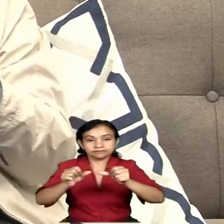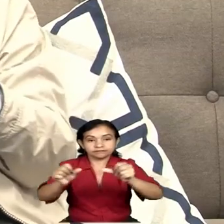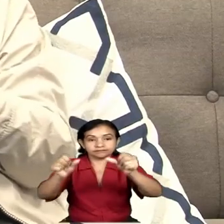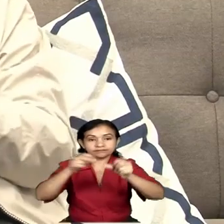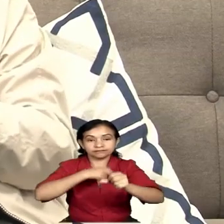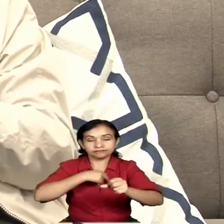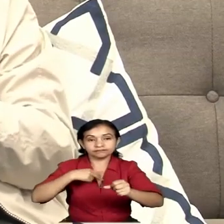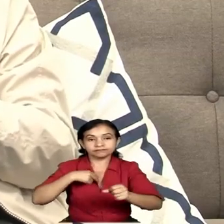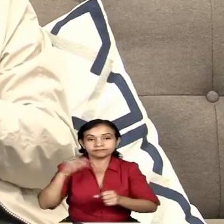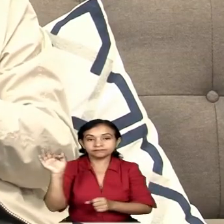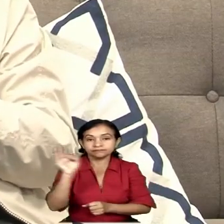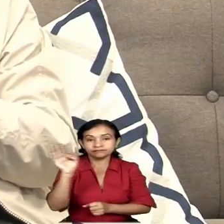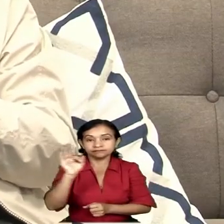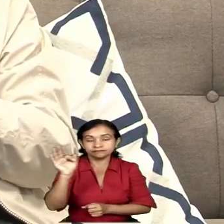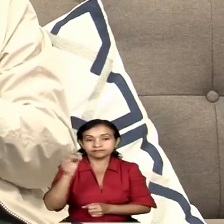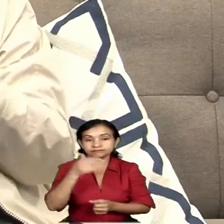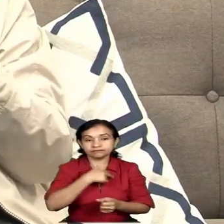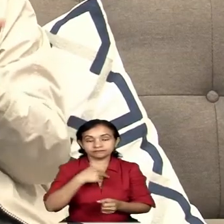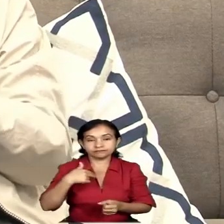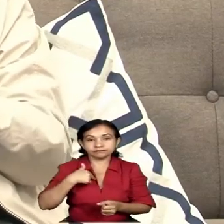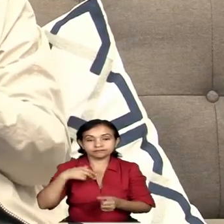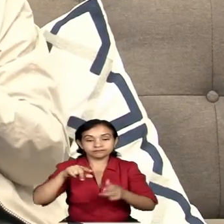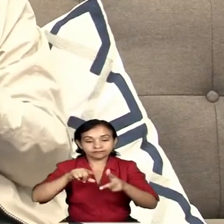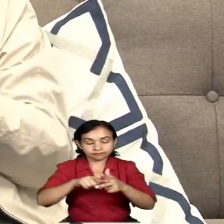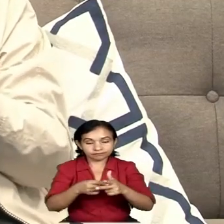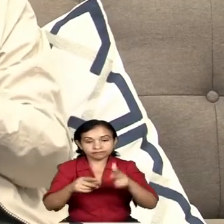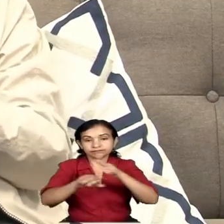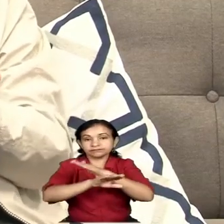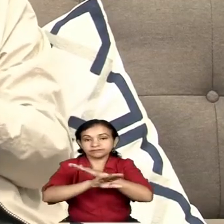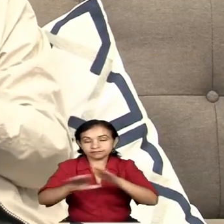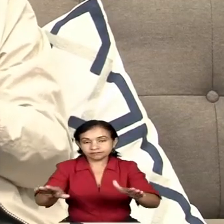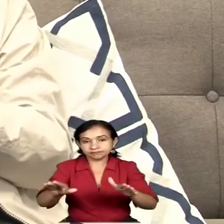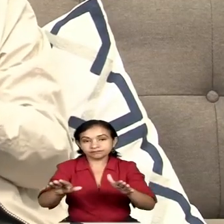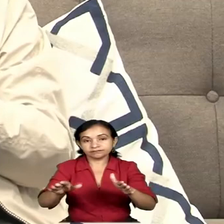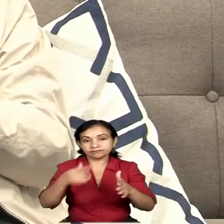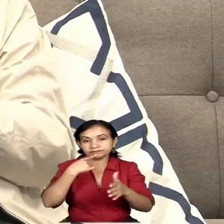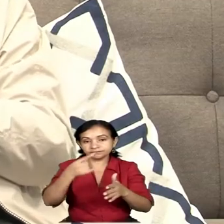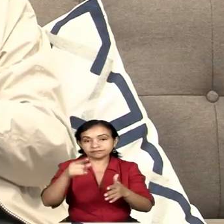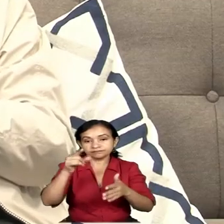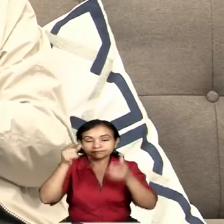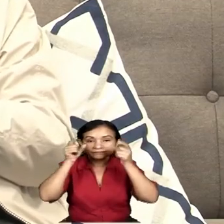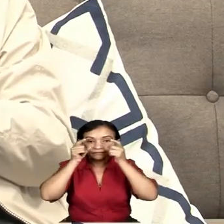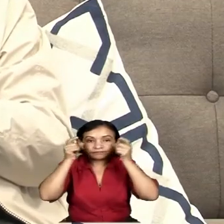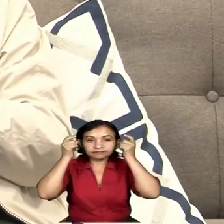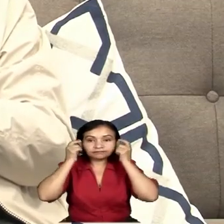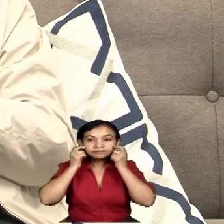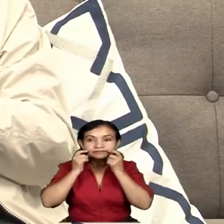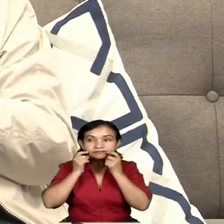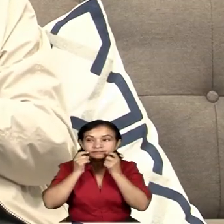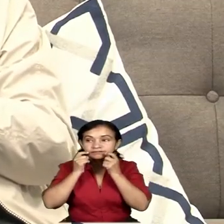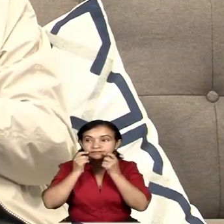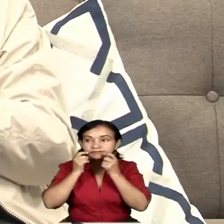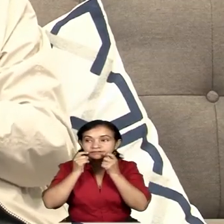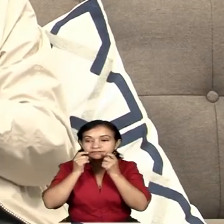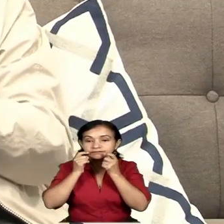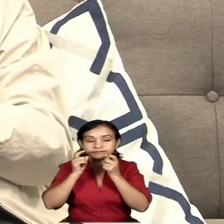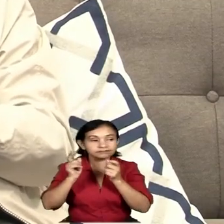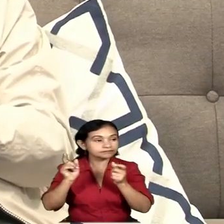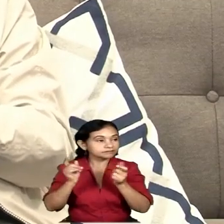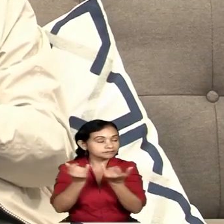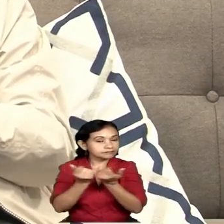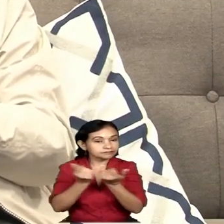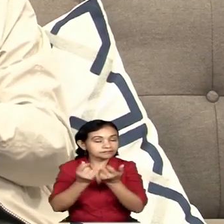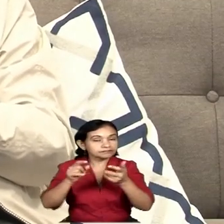alguna manera, es el principio del fin que llamó Carlos de la dictadura y el